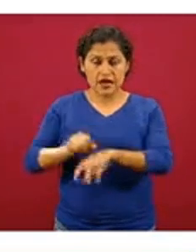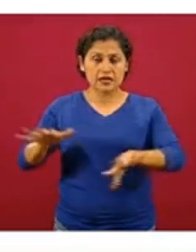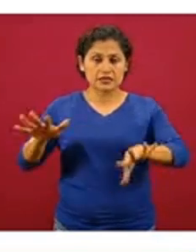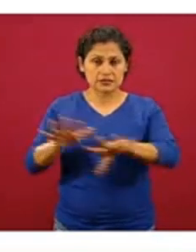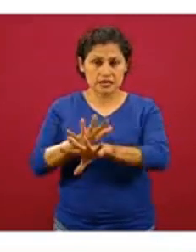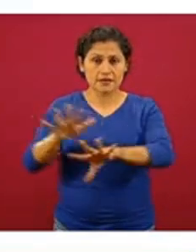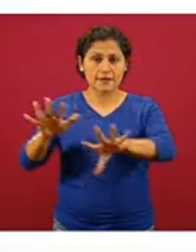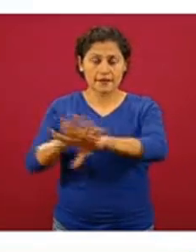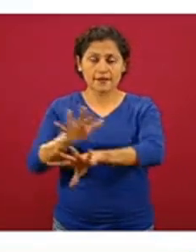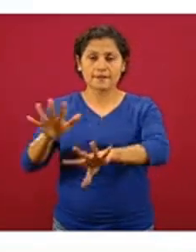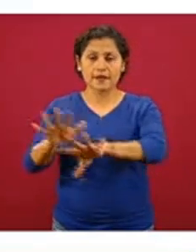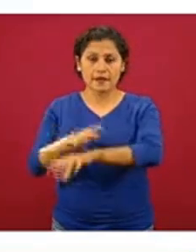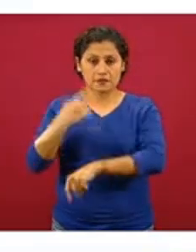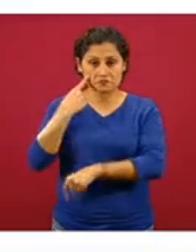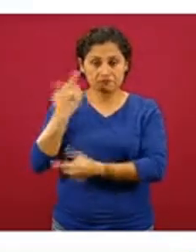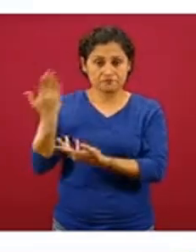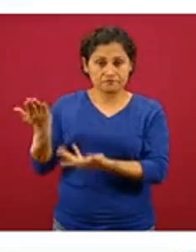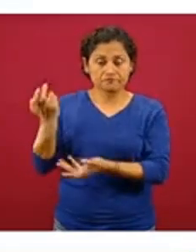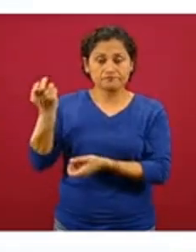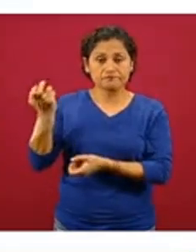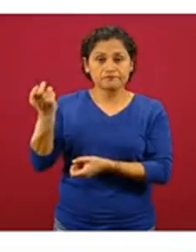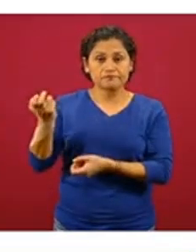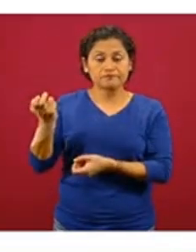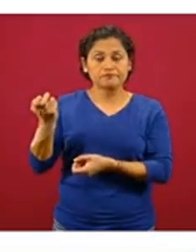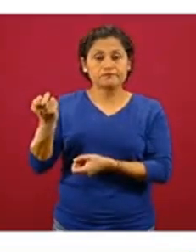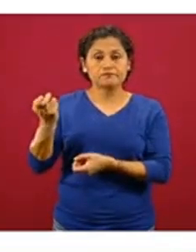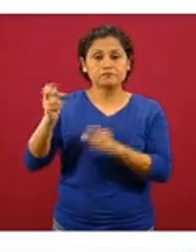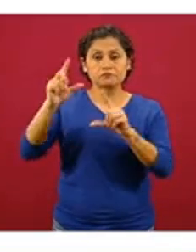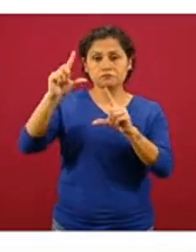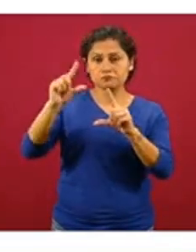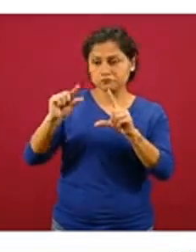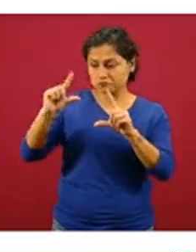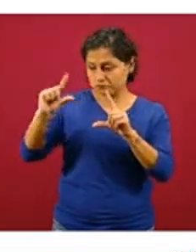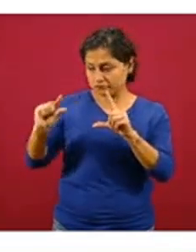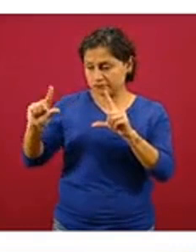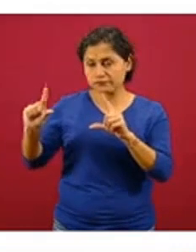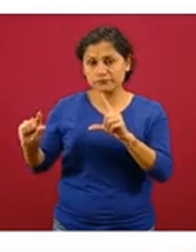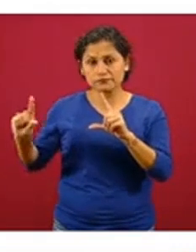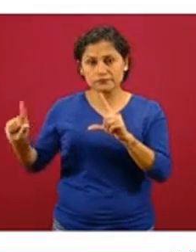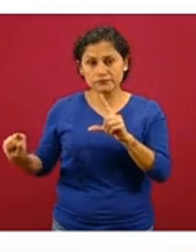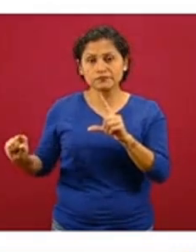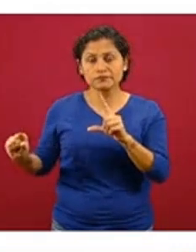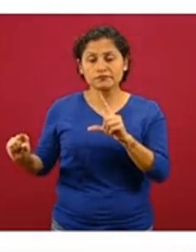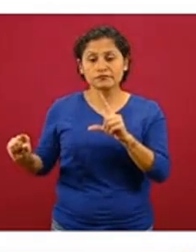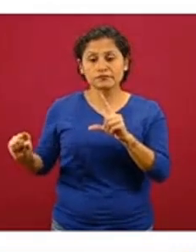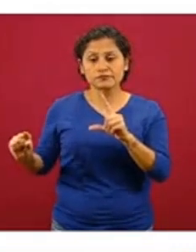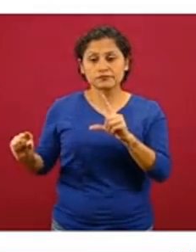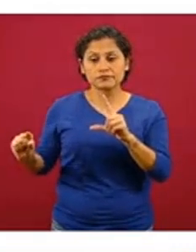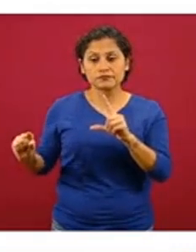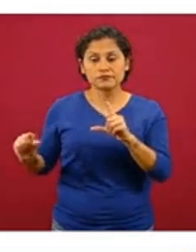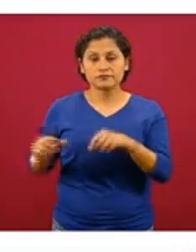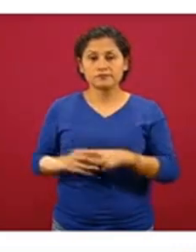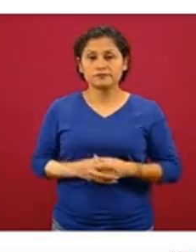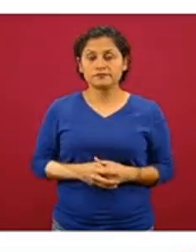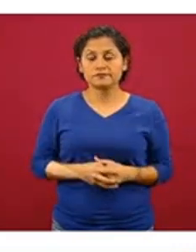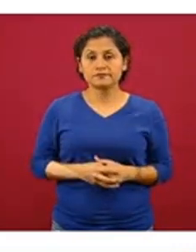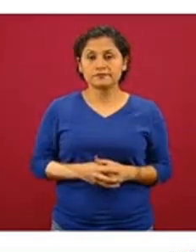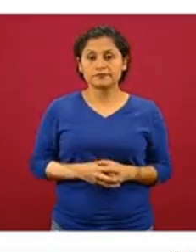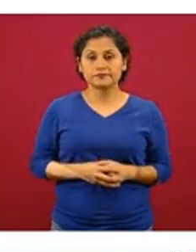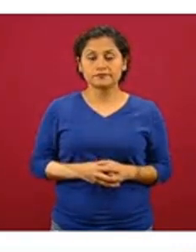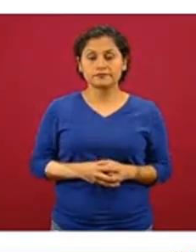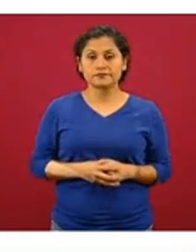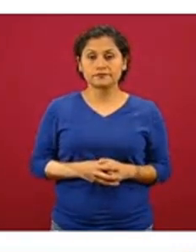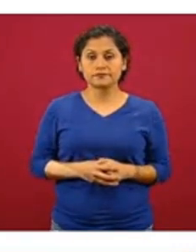también existe una proporción pequeña de pendientes de actualización. La siguiente.